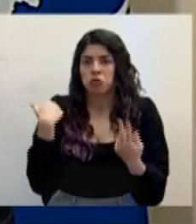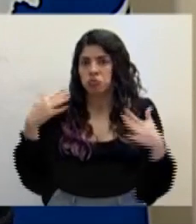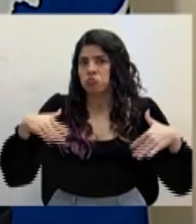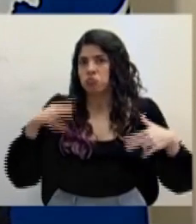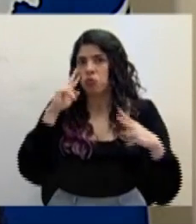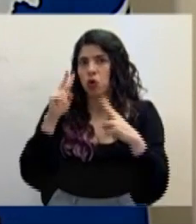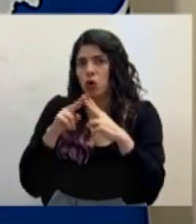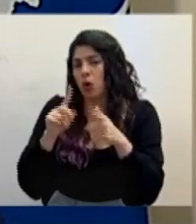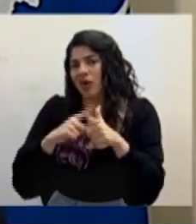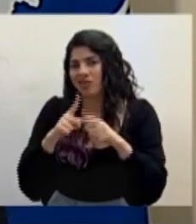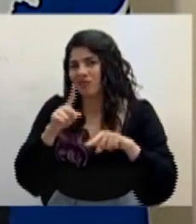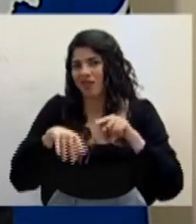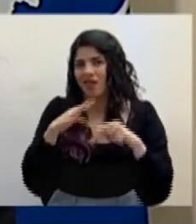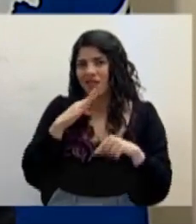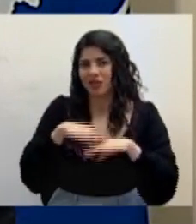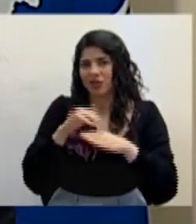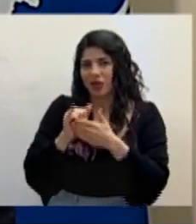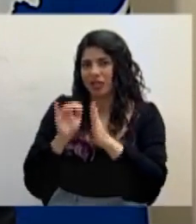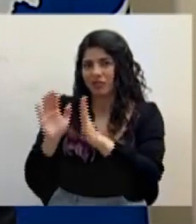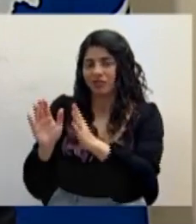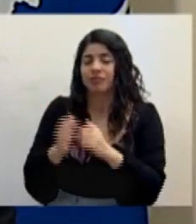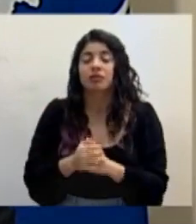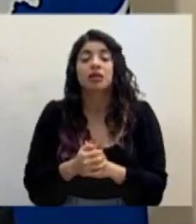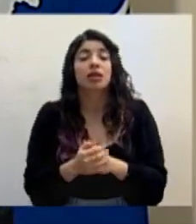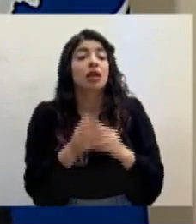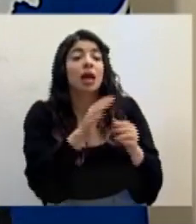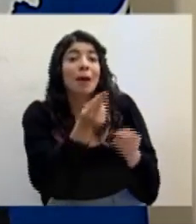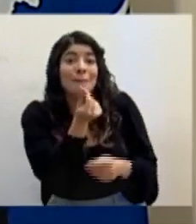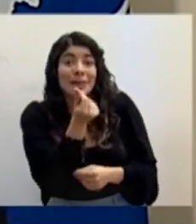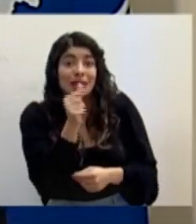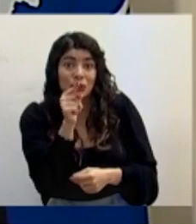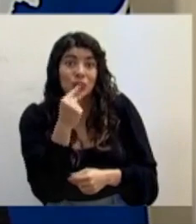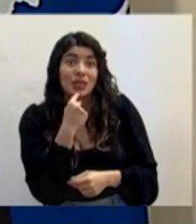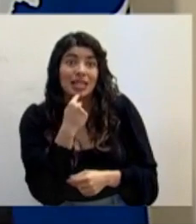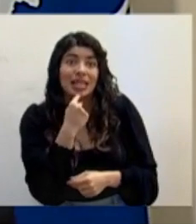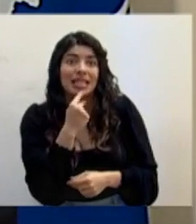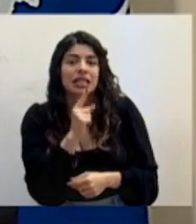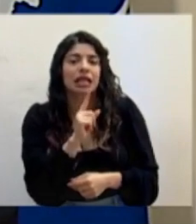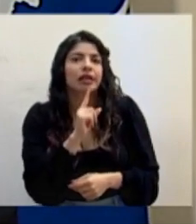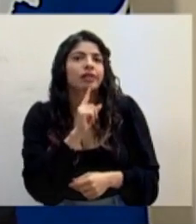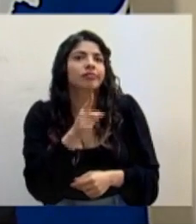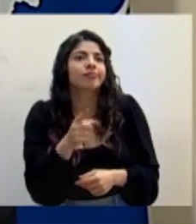el costo que usted menciona, definitivamente no